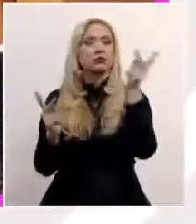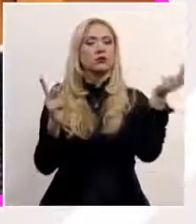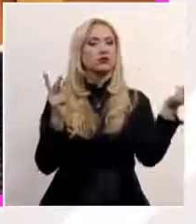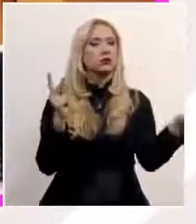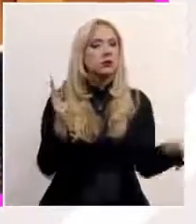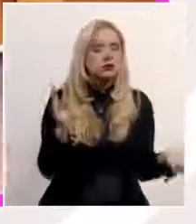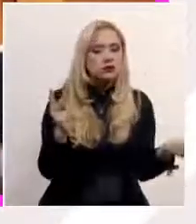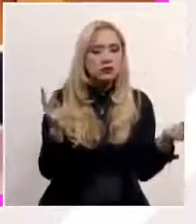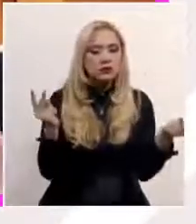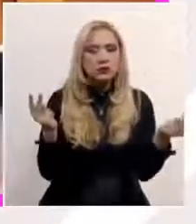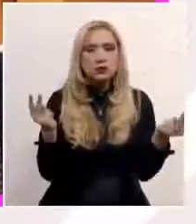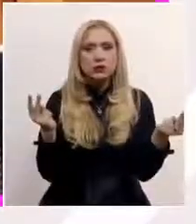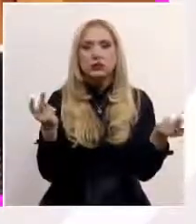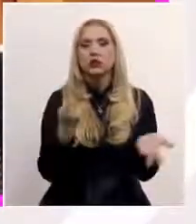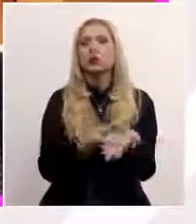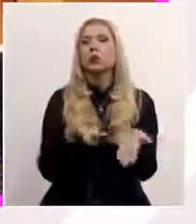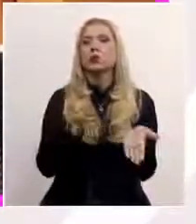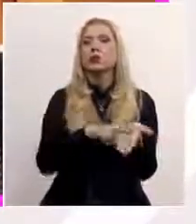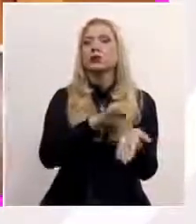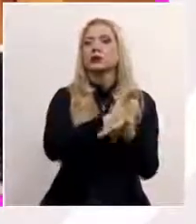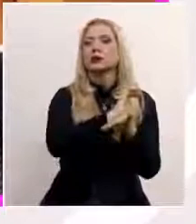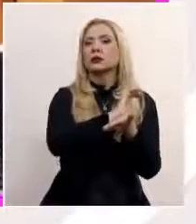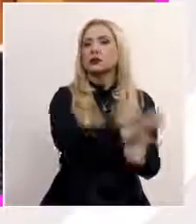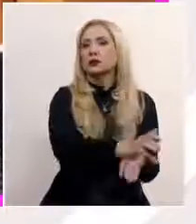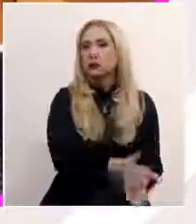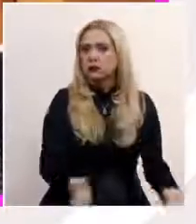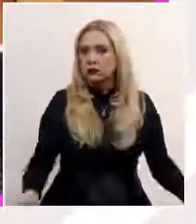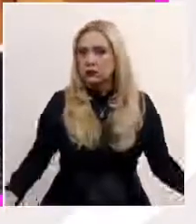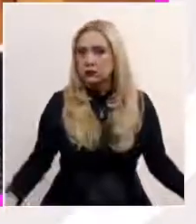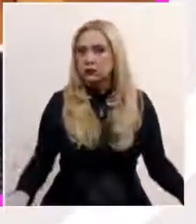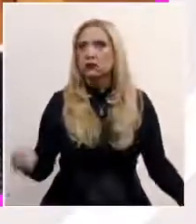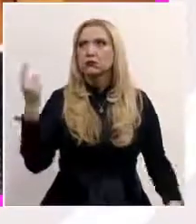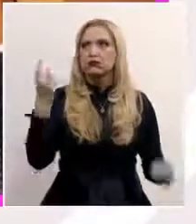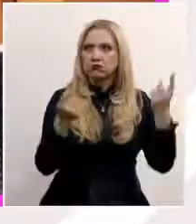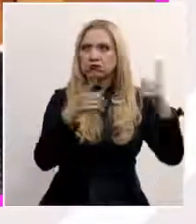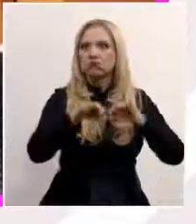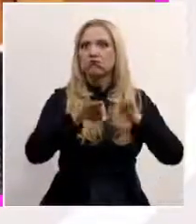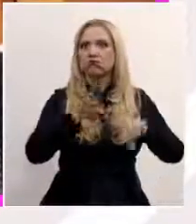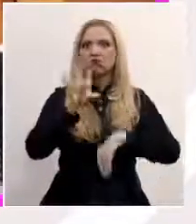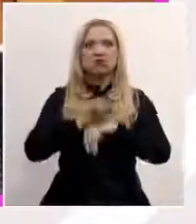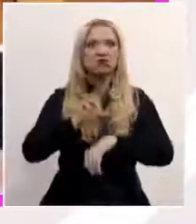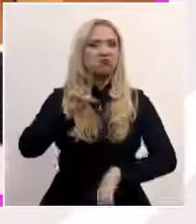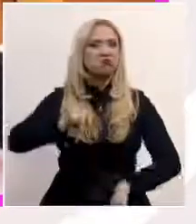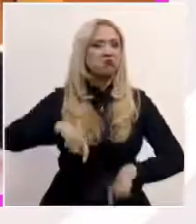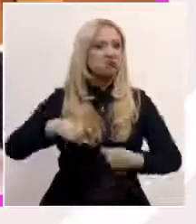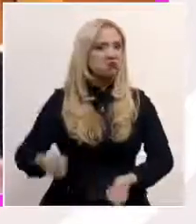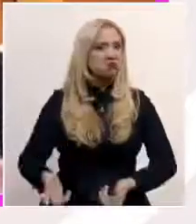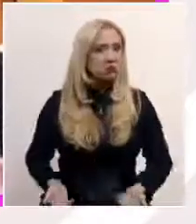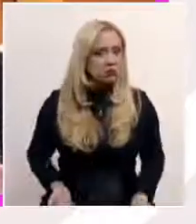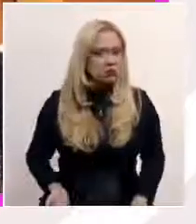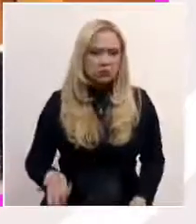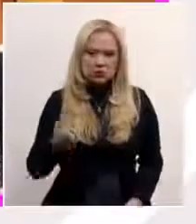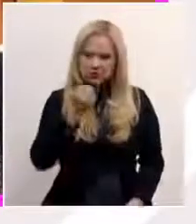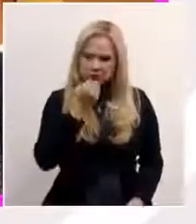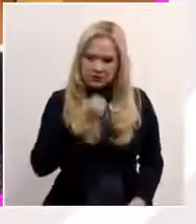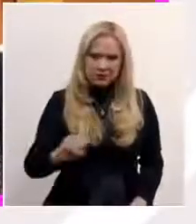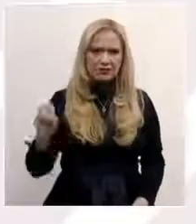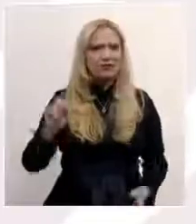manera doble, digamos, en algunos espacios y en otros, ¿no? Las licencias de paternidad pues son necesarias en las